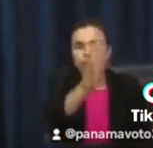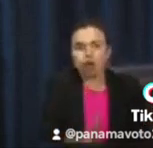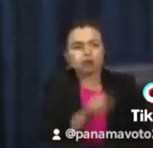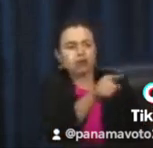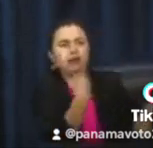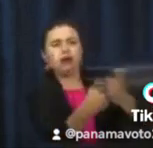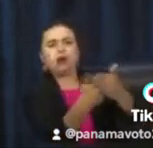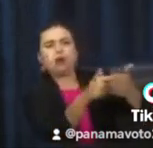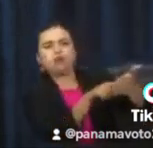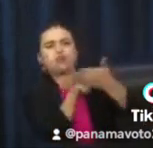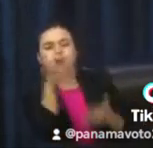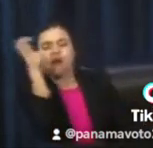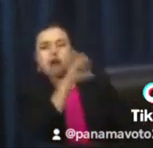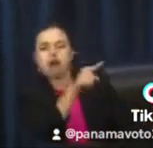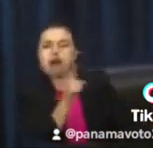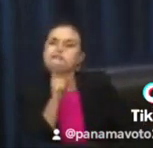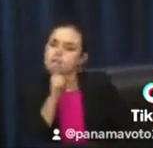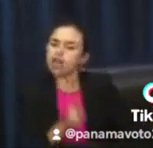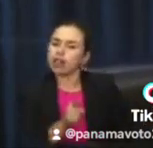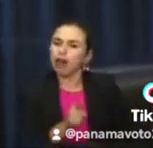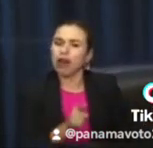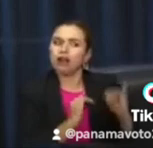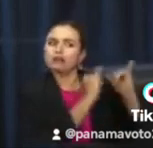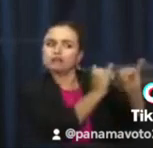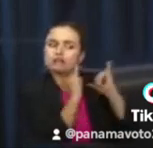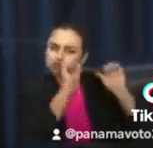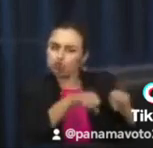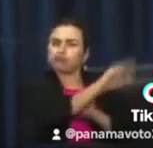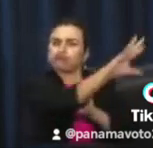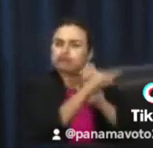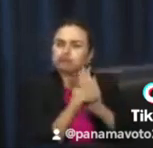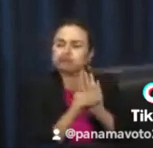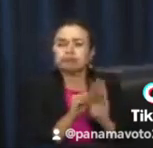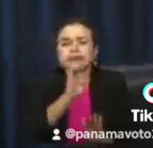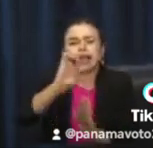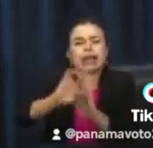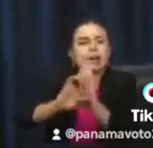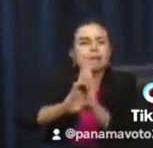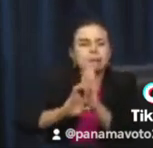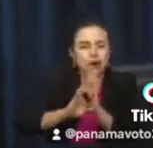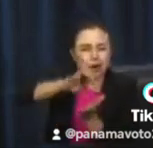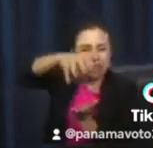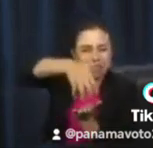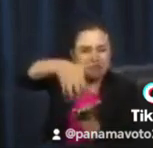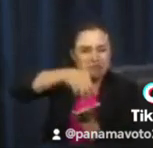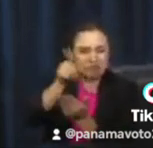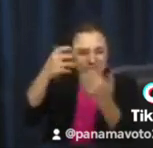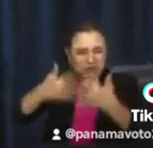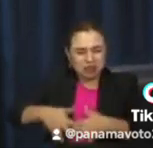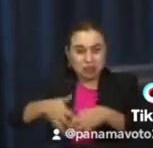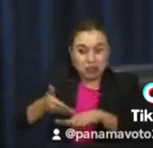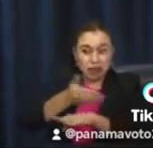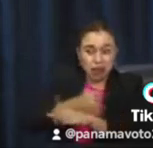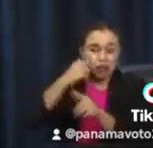nuestro parámetro para decir que, así como hicimos con la mina, con un convenio y con una concesión que